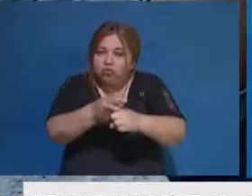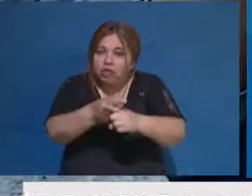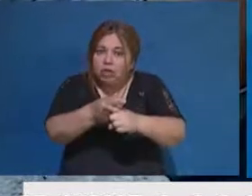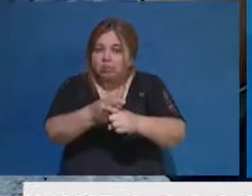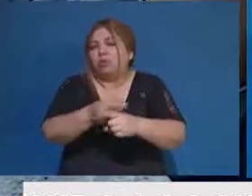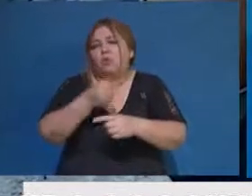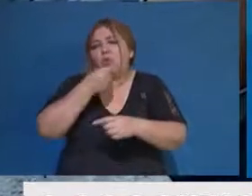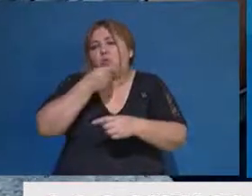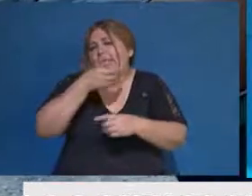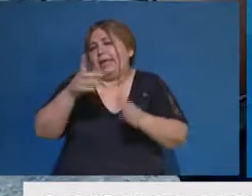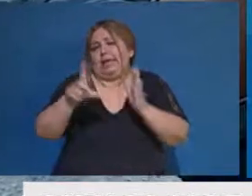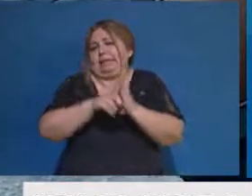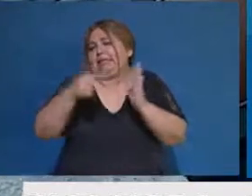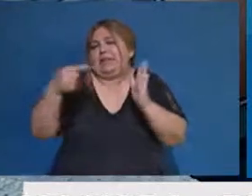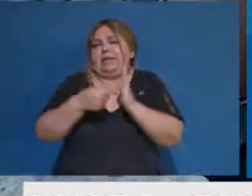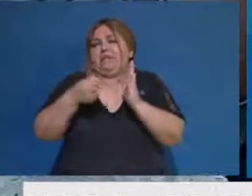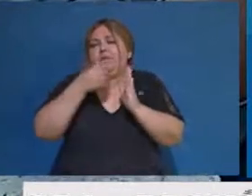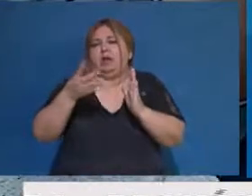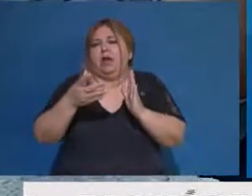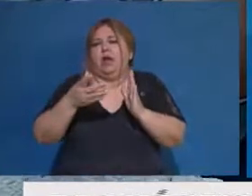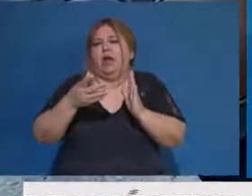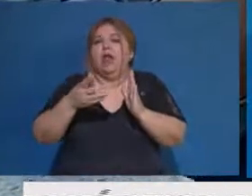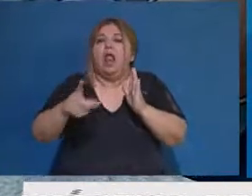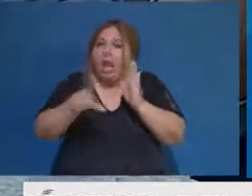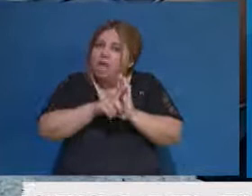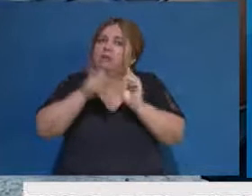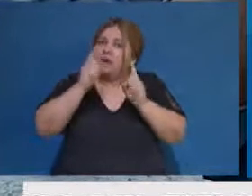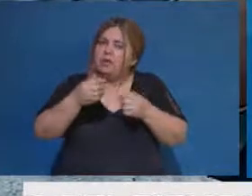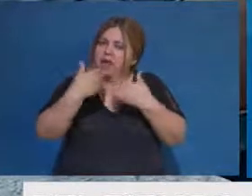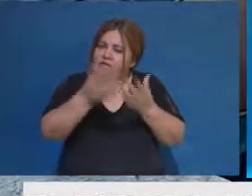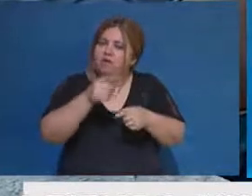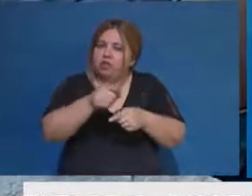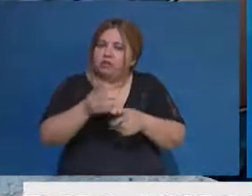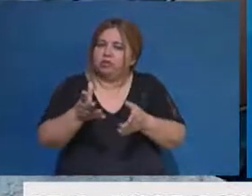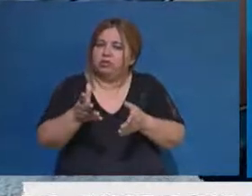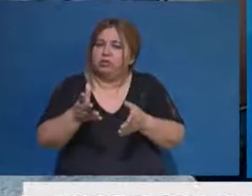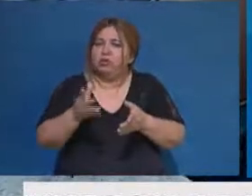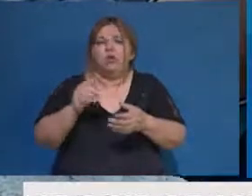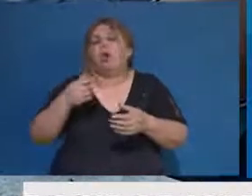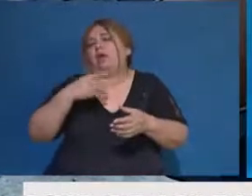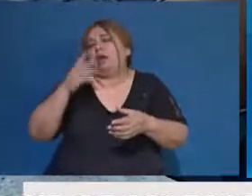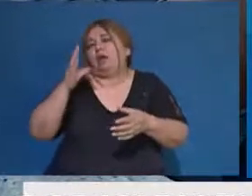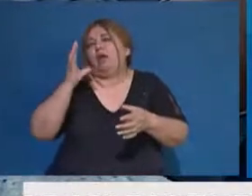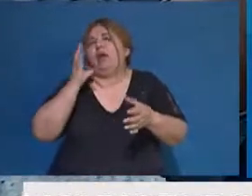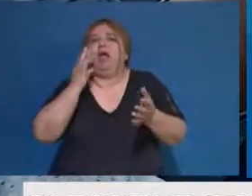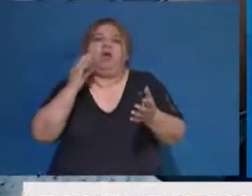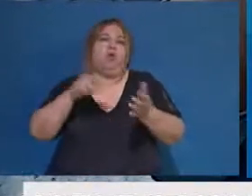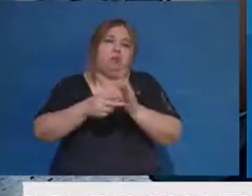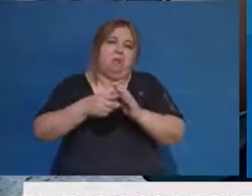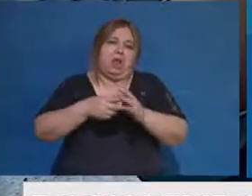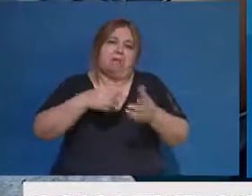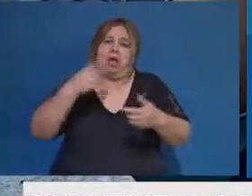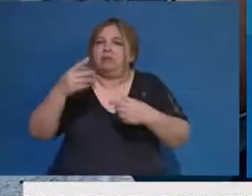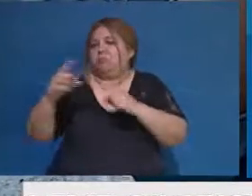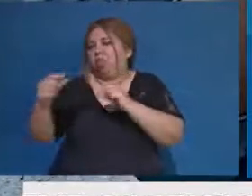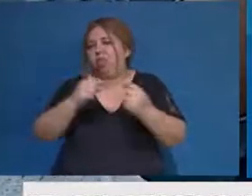aplique la ley, no la justicia de los pasillos, ni una interpretación arbitraria de una de las partes.